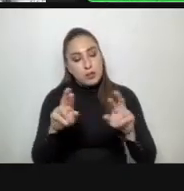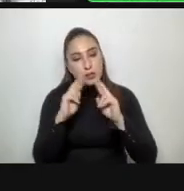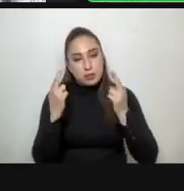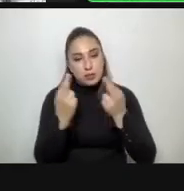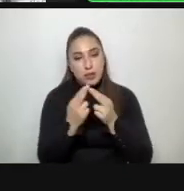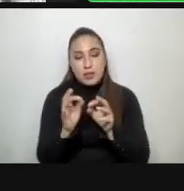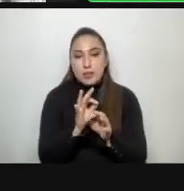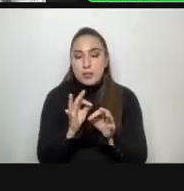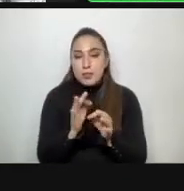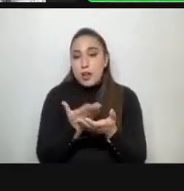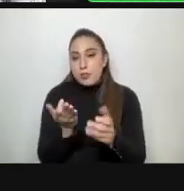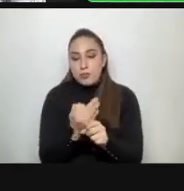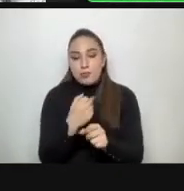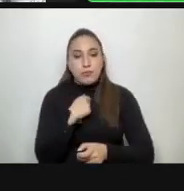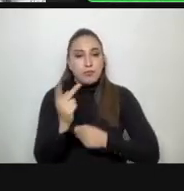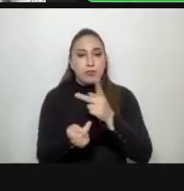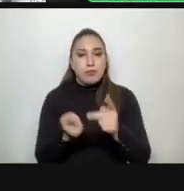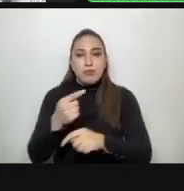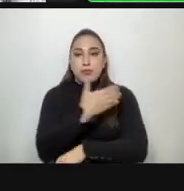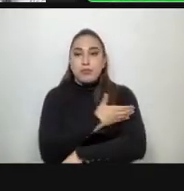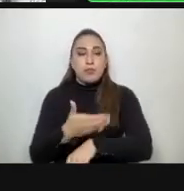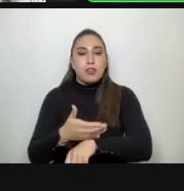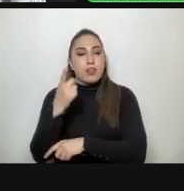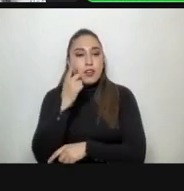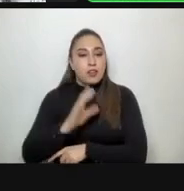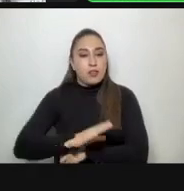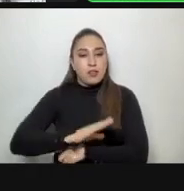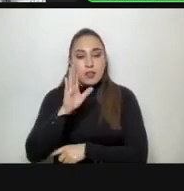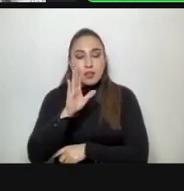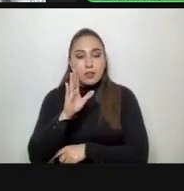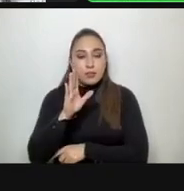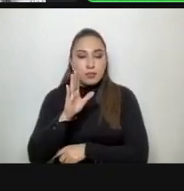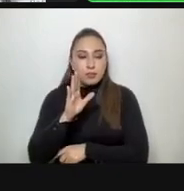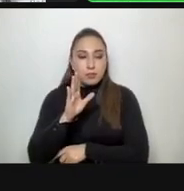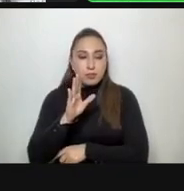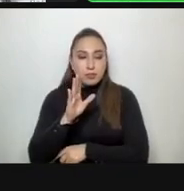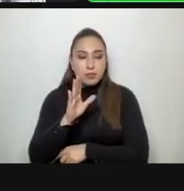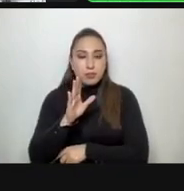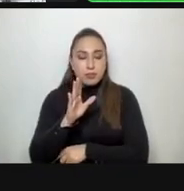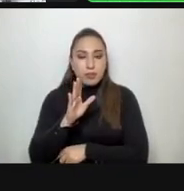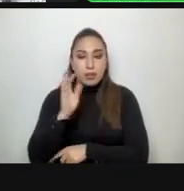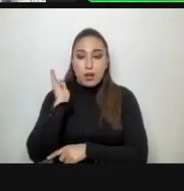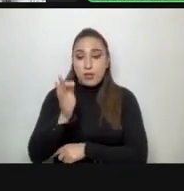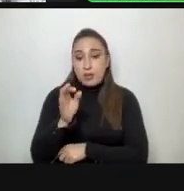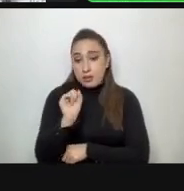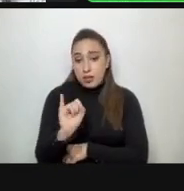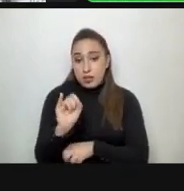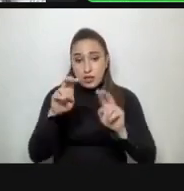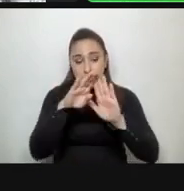Está a consideración la propuesta del orden del día. Las diputadas y diputados que estén por la afirmativa,